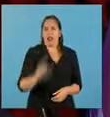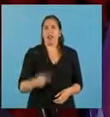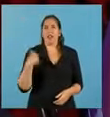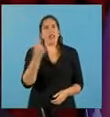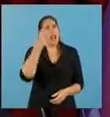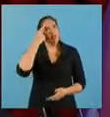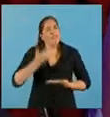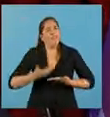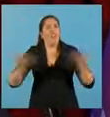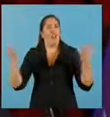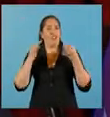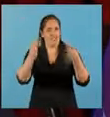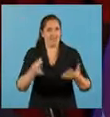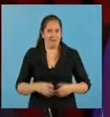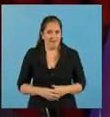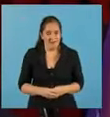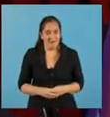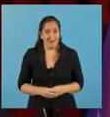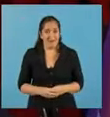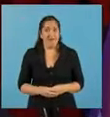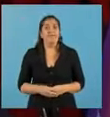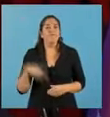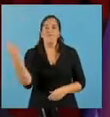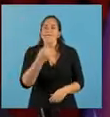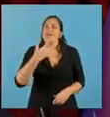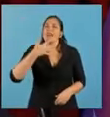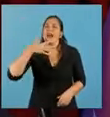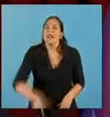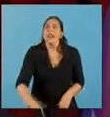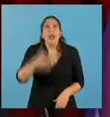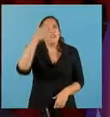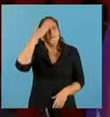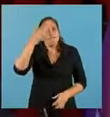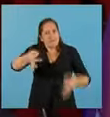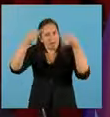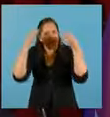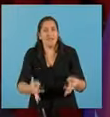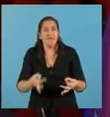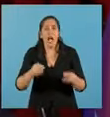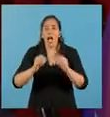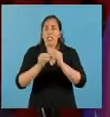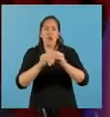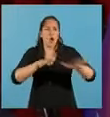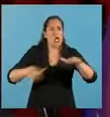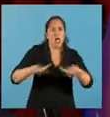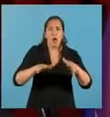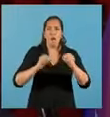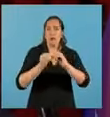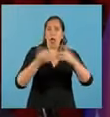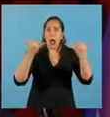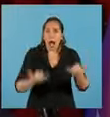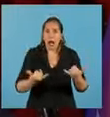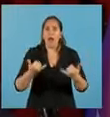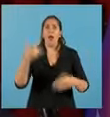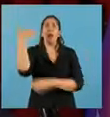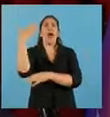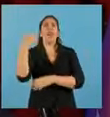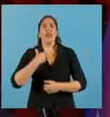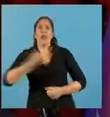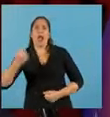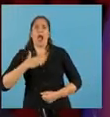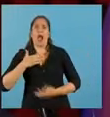particular felicidad. Entendamos de una vez y para siempre que en las crisis las banderías políticas deben ceder,